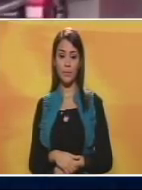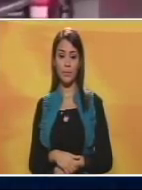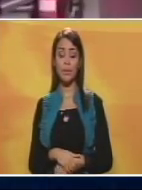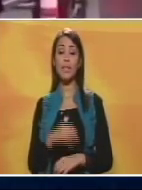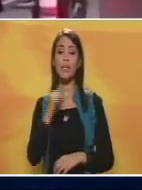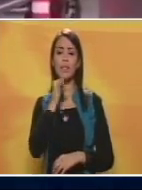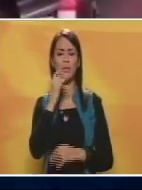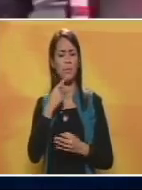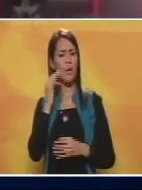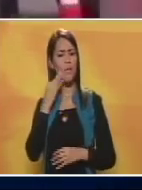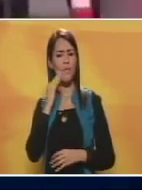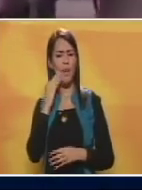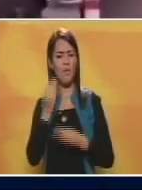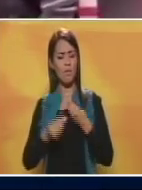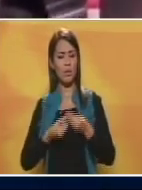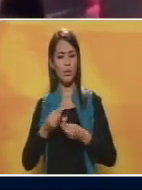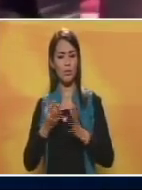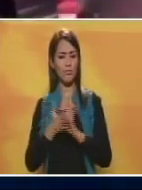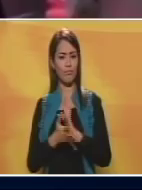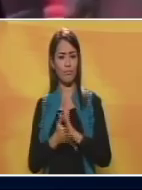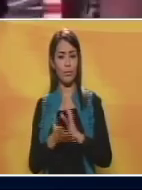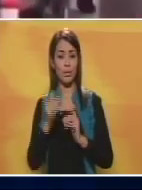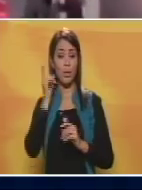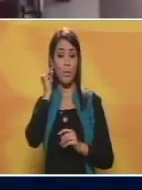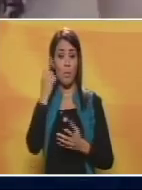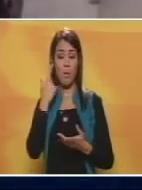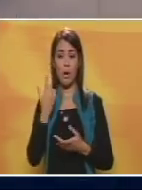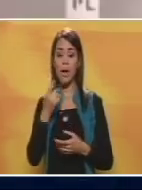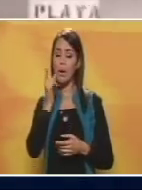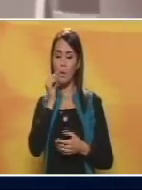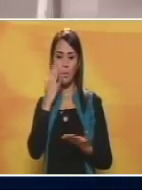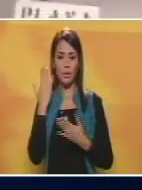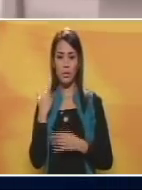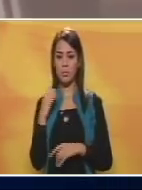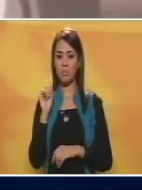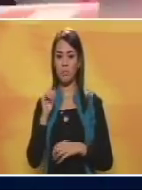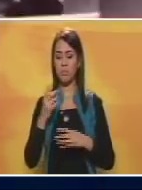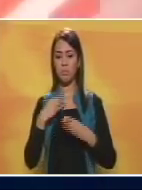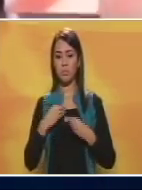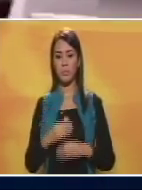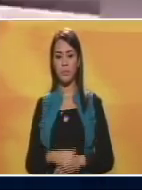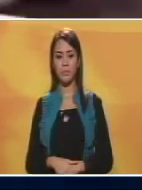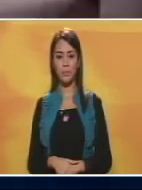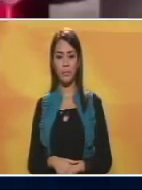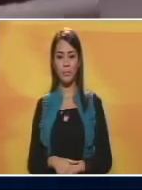en su Facebook el hecho y aseguró que Bieber no se arrepintió.